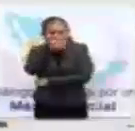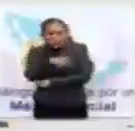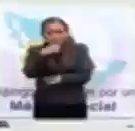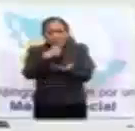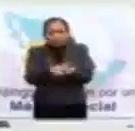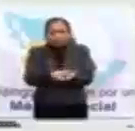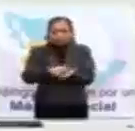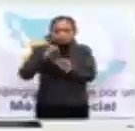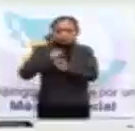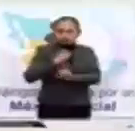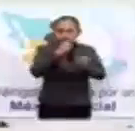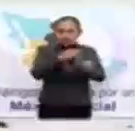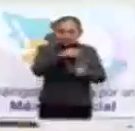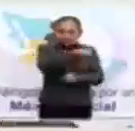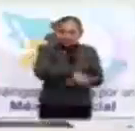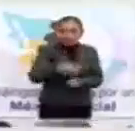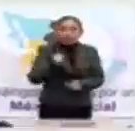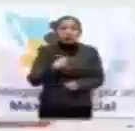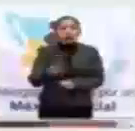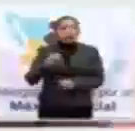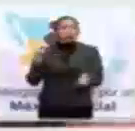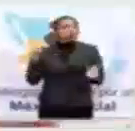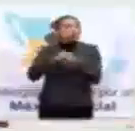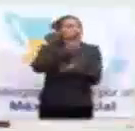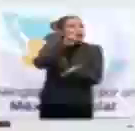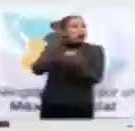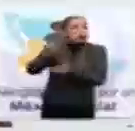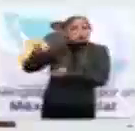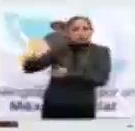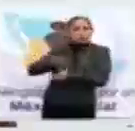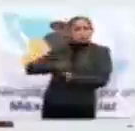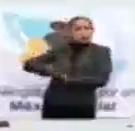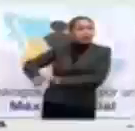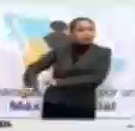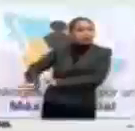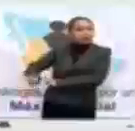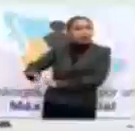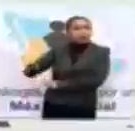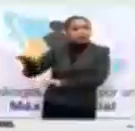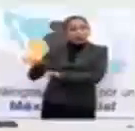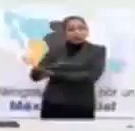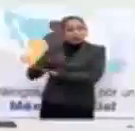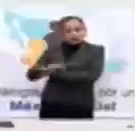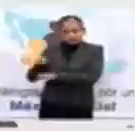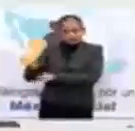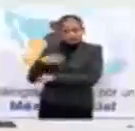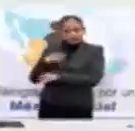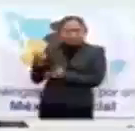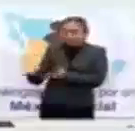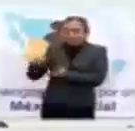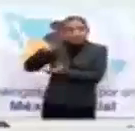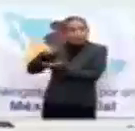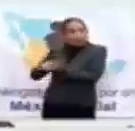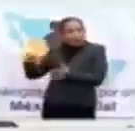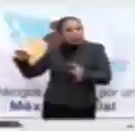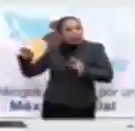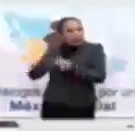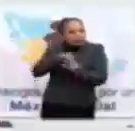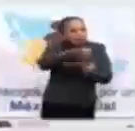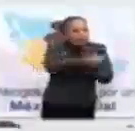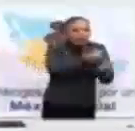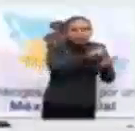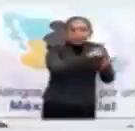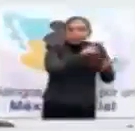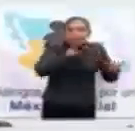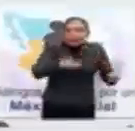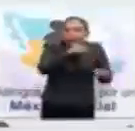que la lleva ni siquiera incluyó, por ejemplo, la ley de los organismos genéticamente modificados, es decir, y esta ley está ligada a la Ley de Desarrollo